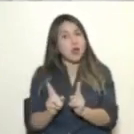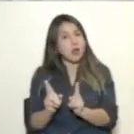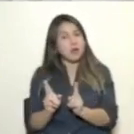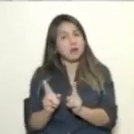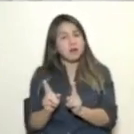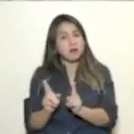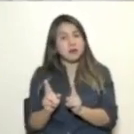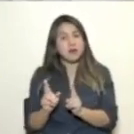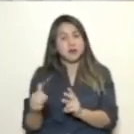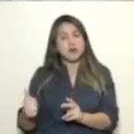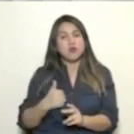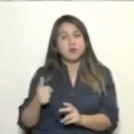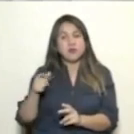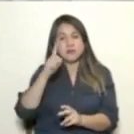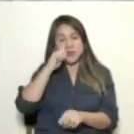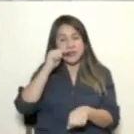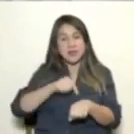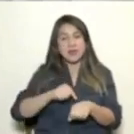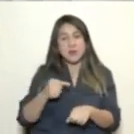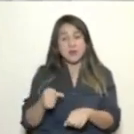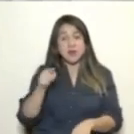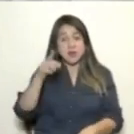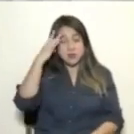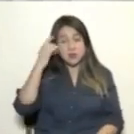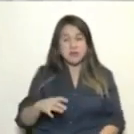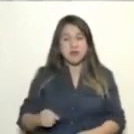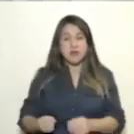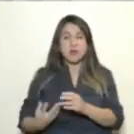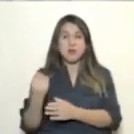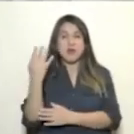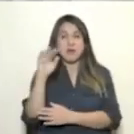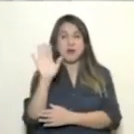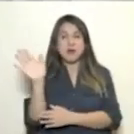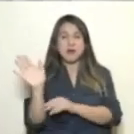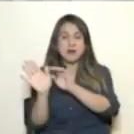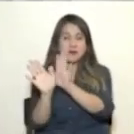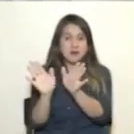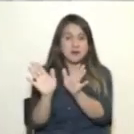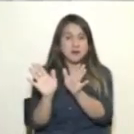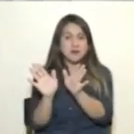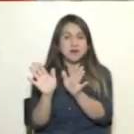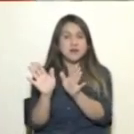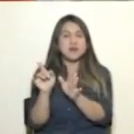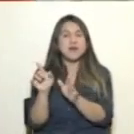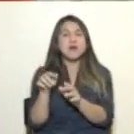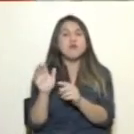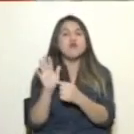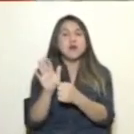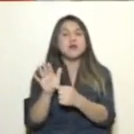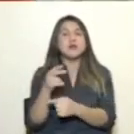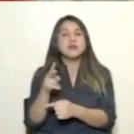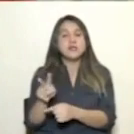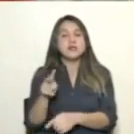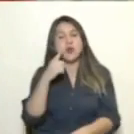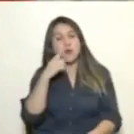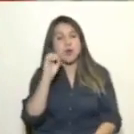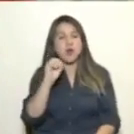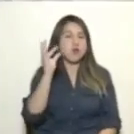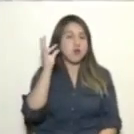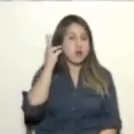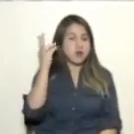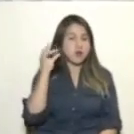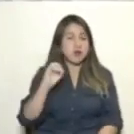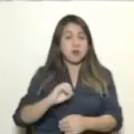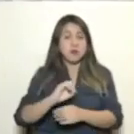a esa etapa que están lejos todavía. Usted sabe que las palmas muestran su sexo. Son coquetas, decía Vicuña Maquena. Qué bonito. Y